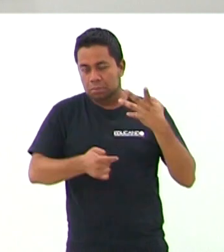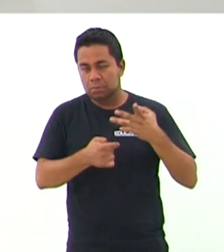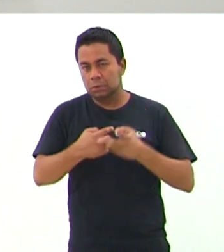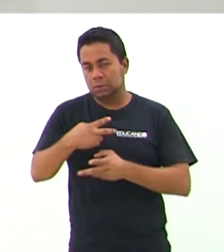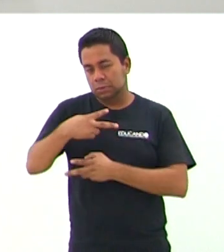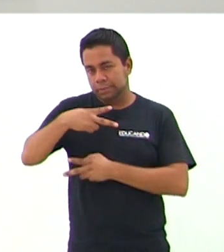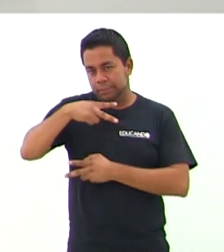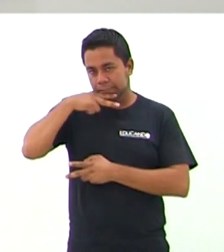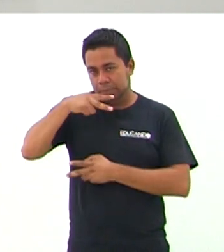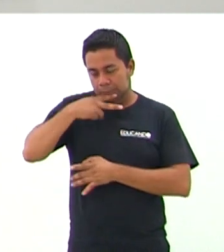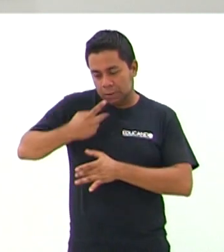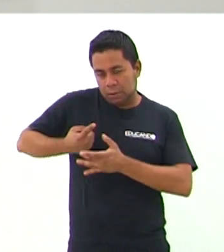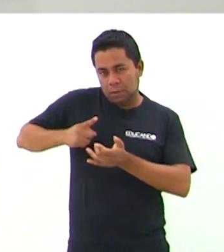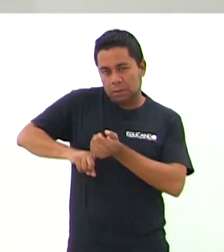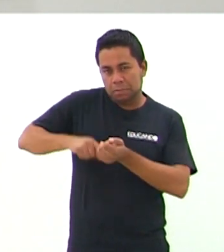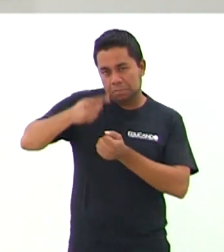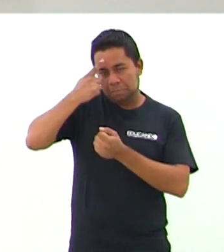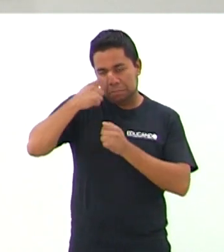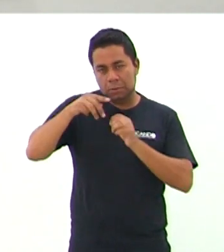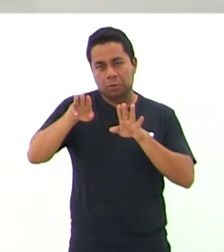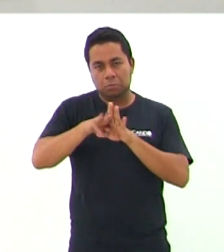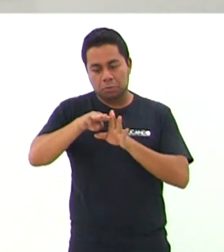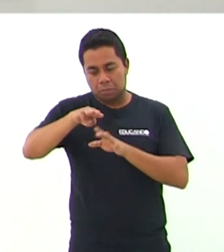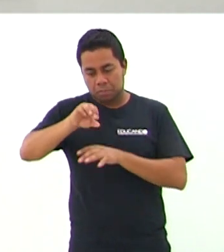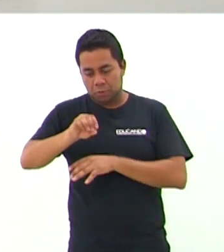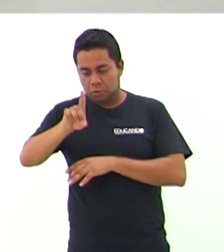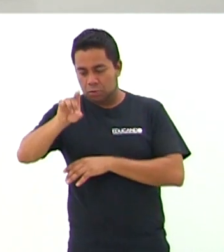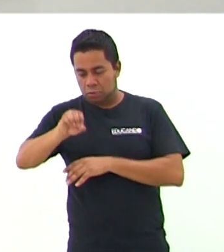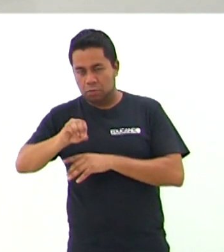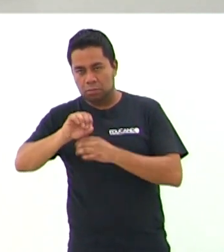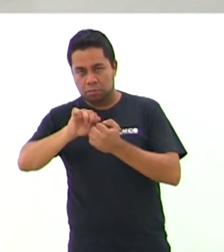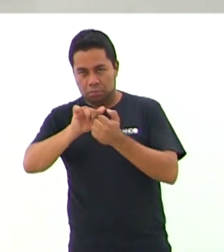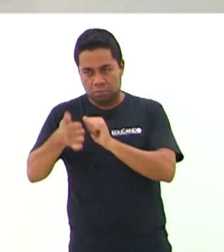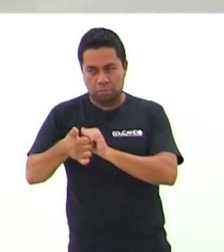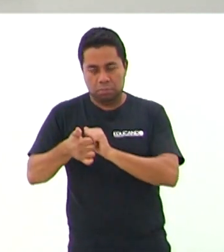en lo que es el modo, bien,